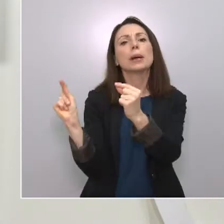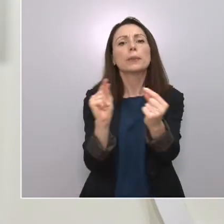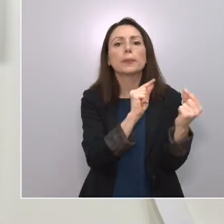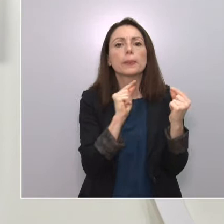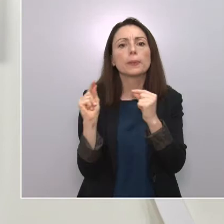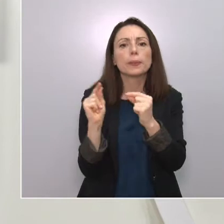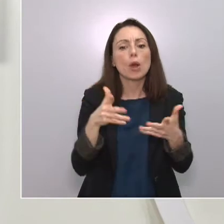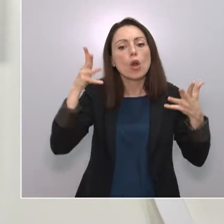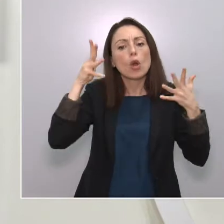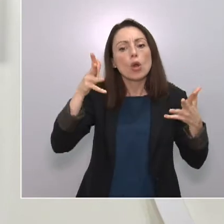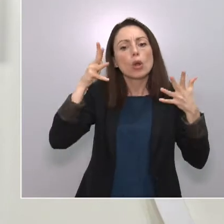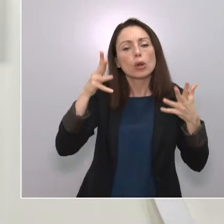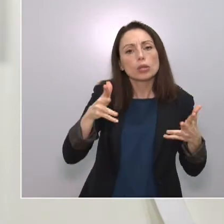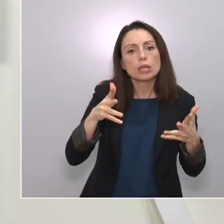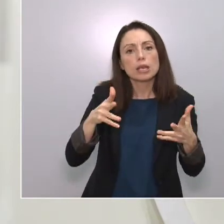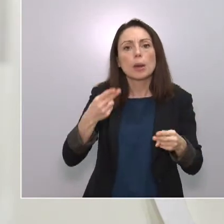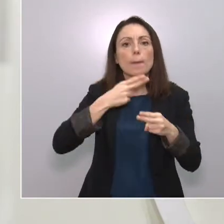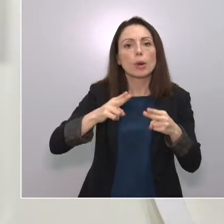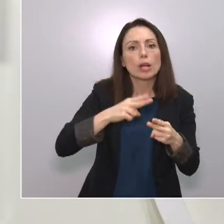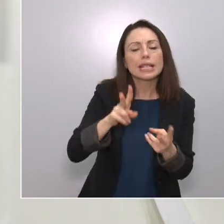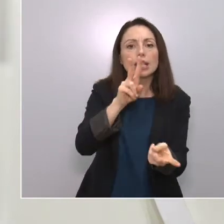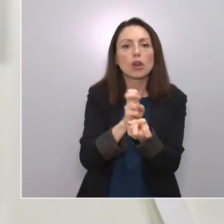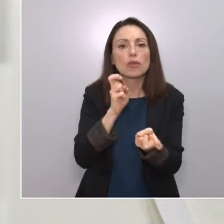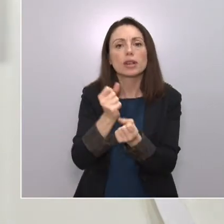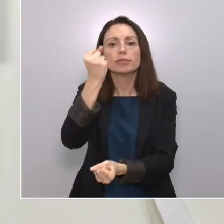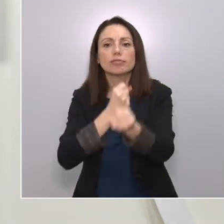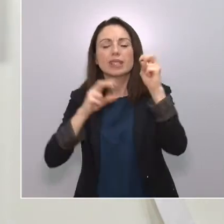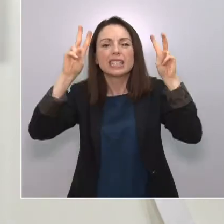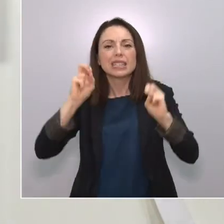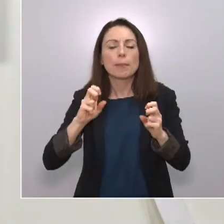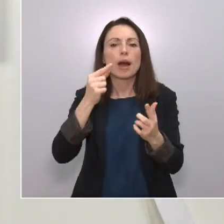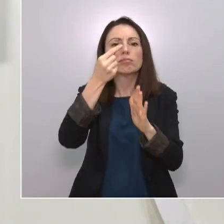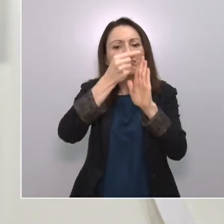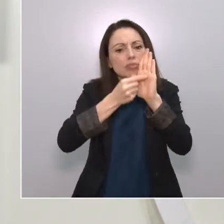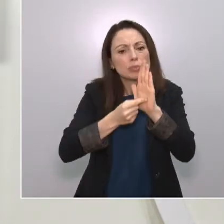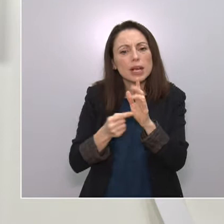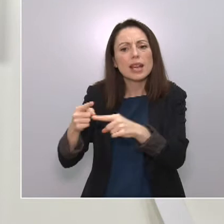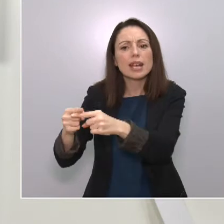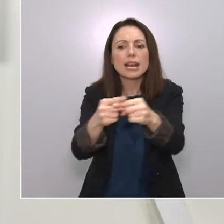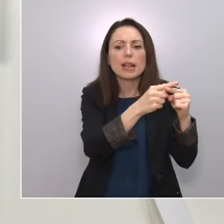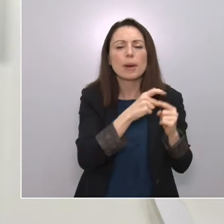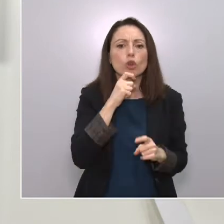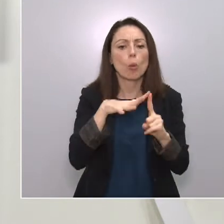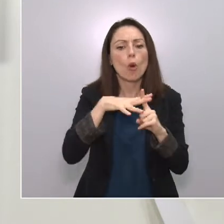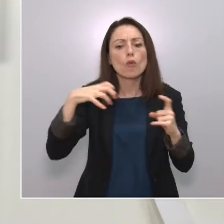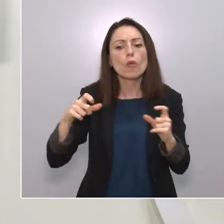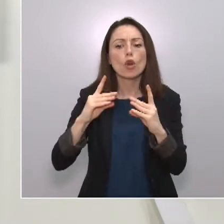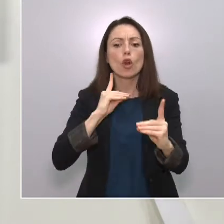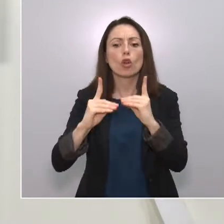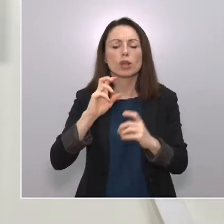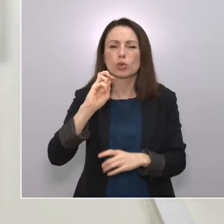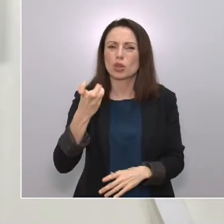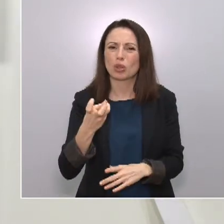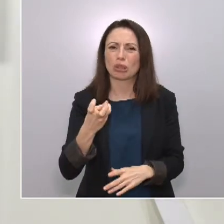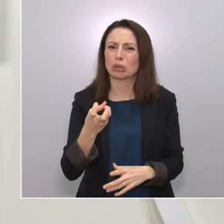del Consejo de Política Fiscal y Financiera los criterios de este reparto. Otro foro de discusión sería una